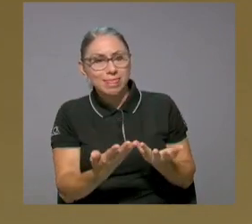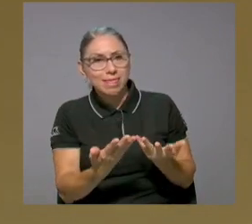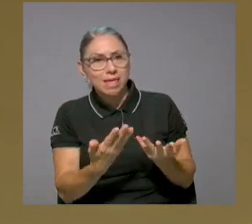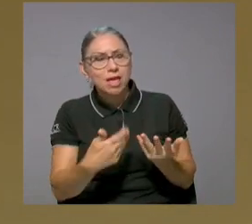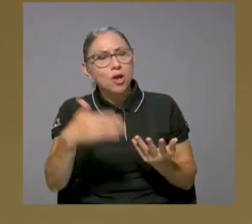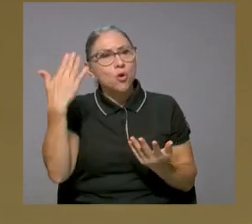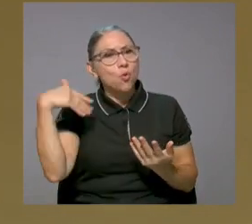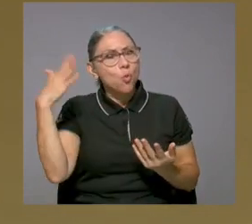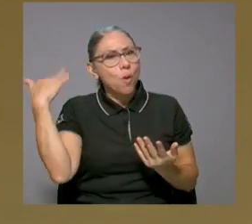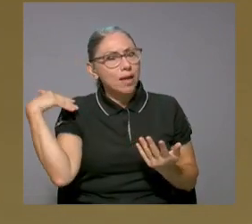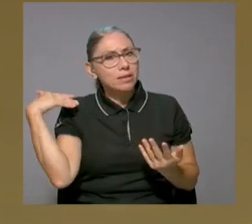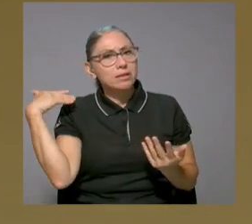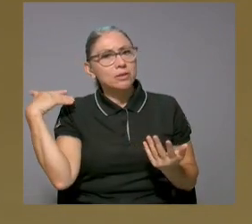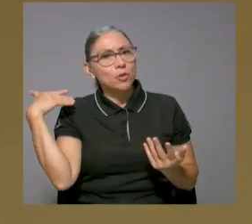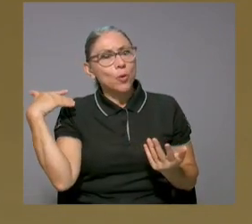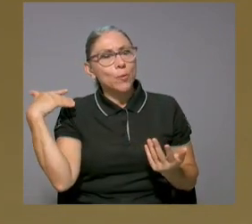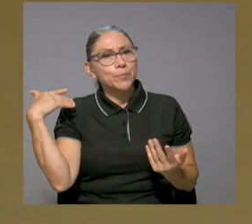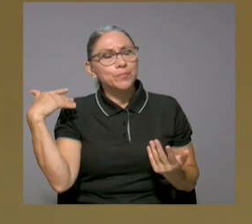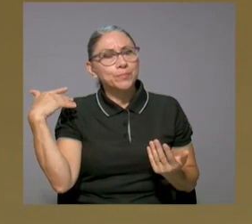cuando era